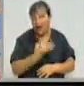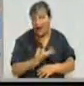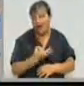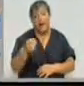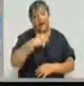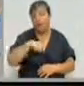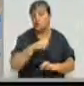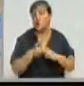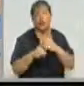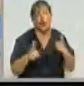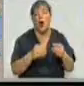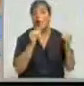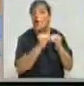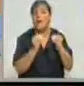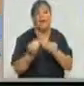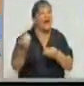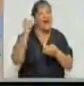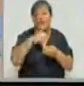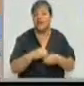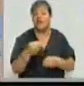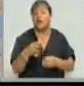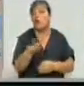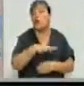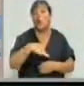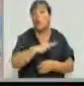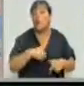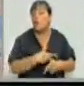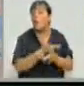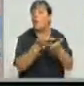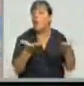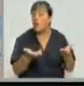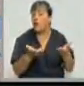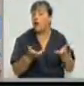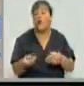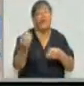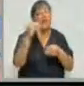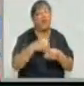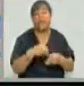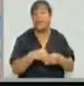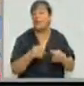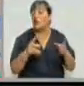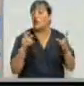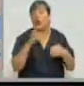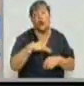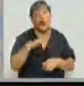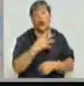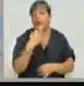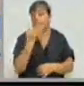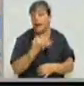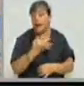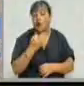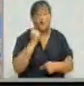nosotras no tenemos compañeras insertas dentro de los espacios públicos, dentro de los espacios genuinos, ¿no? Como